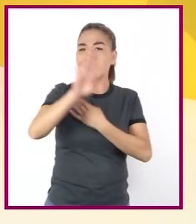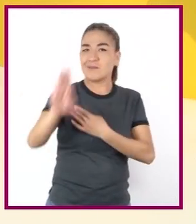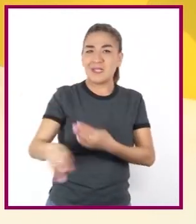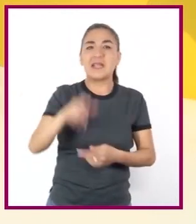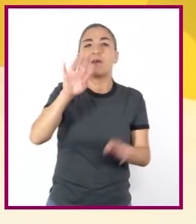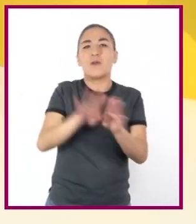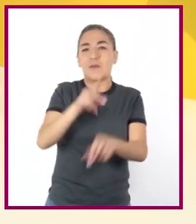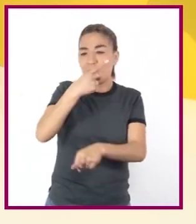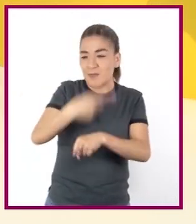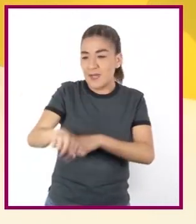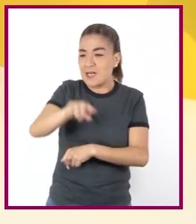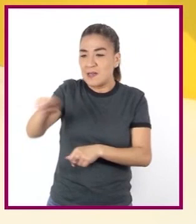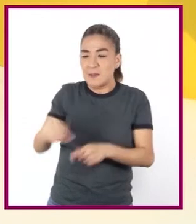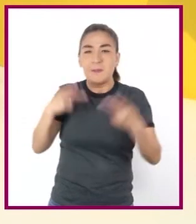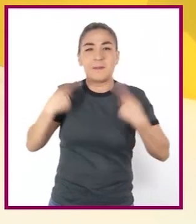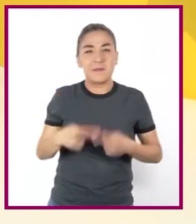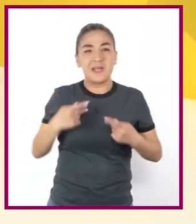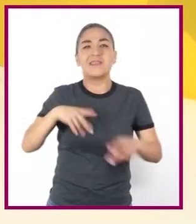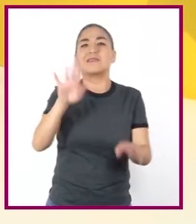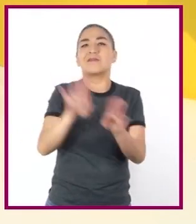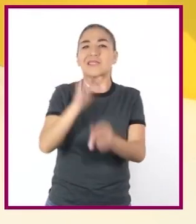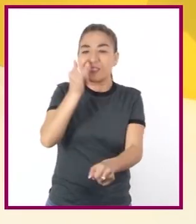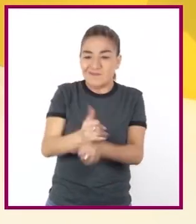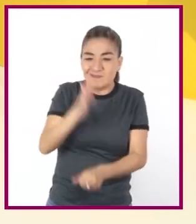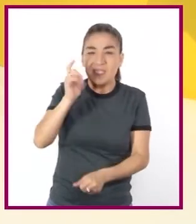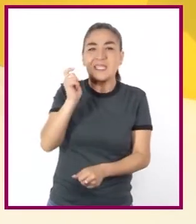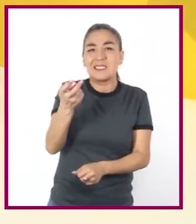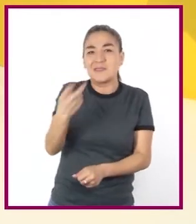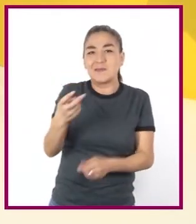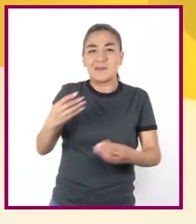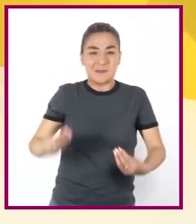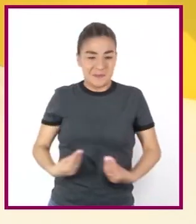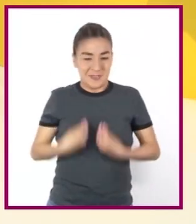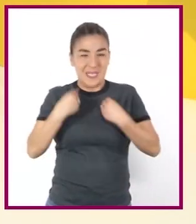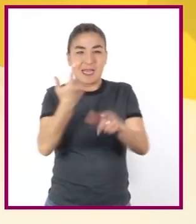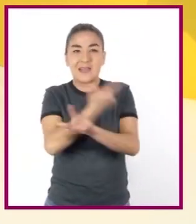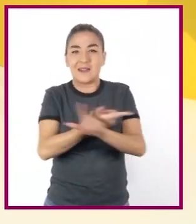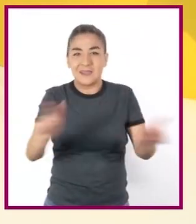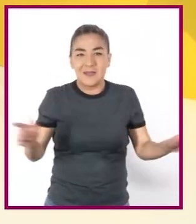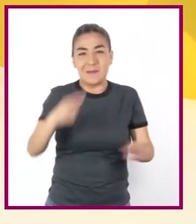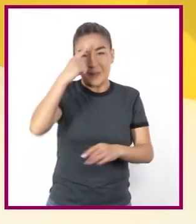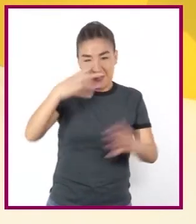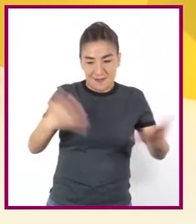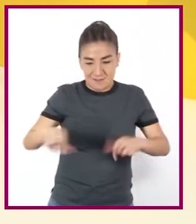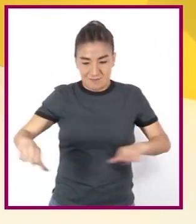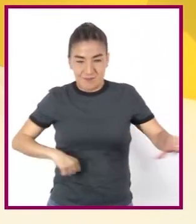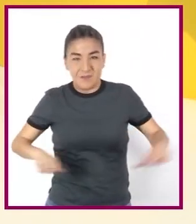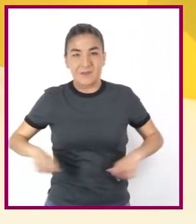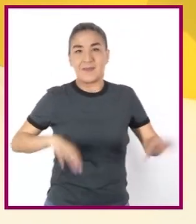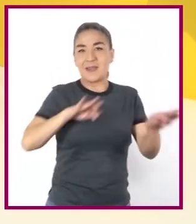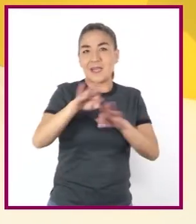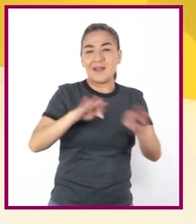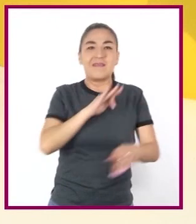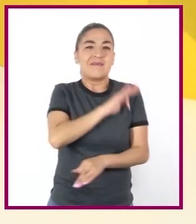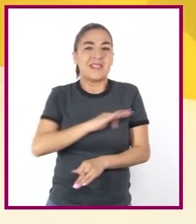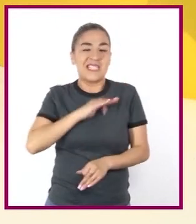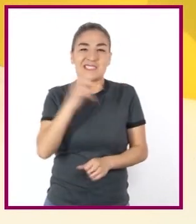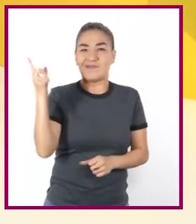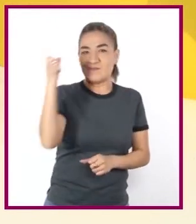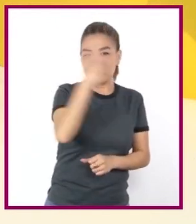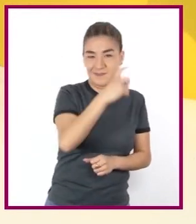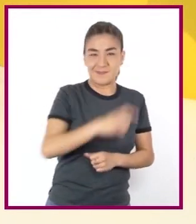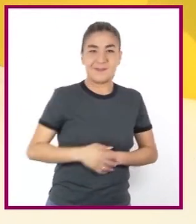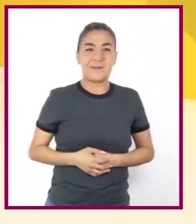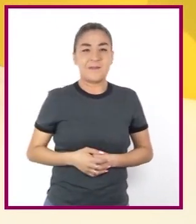y que impida que sean libres, que se desarrollen plenamente, que sean productivas y felices.